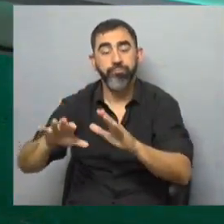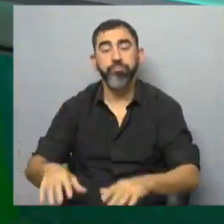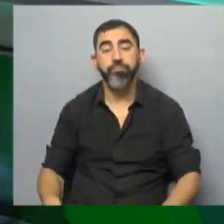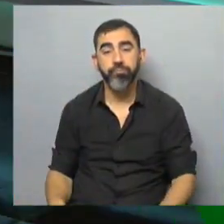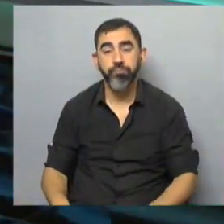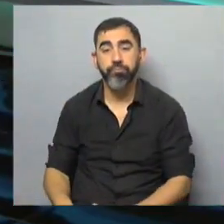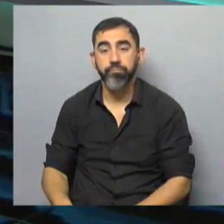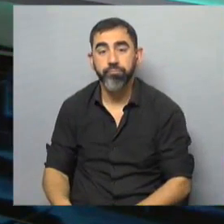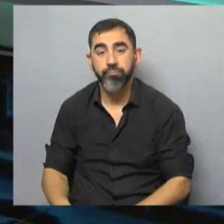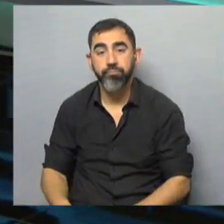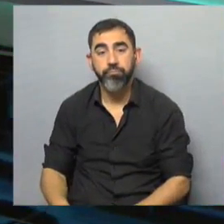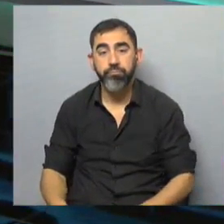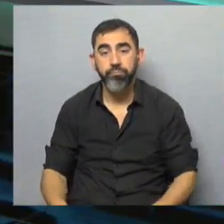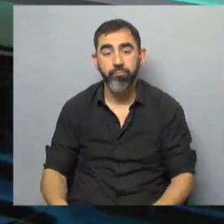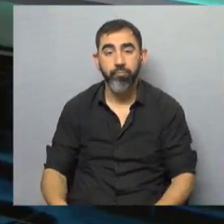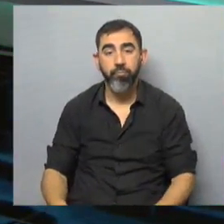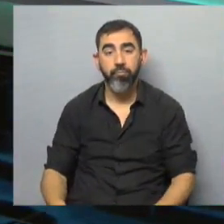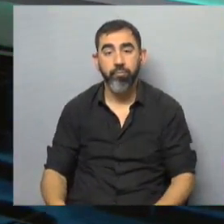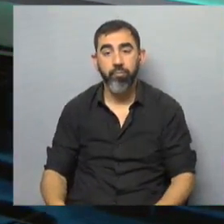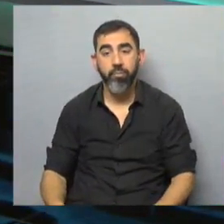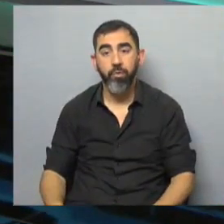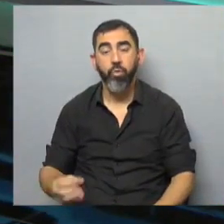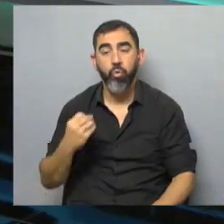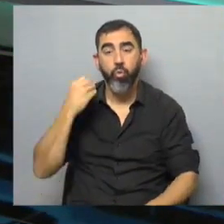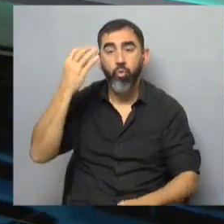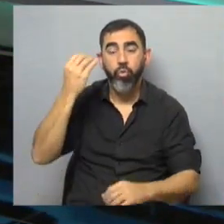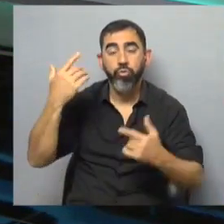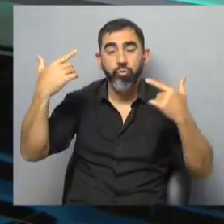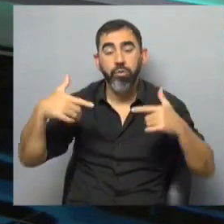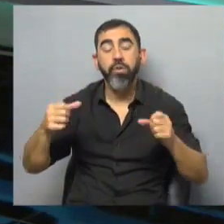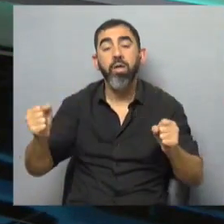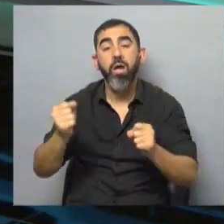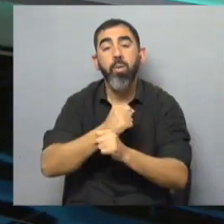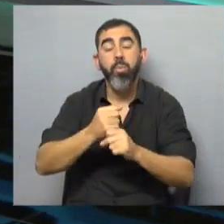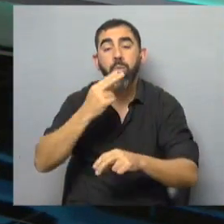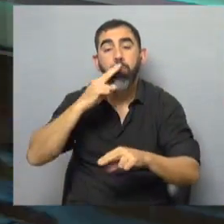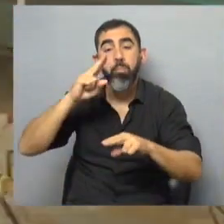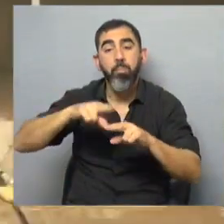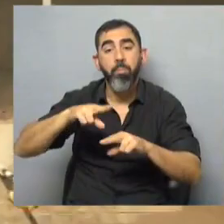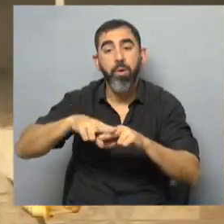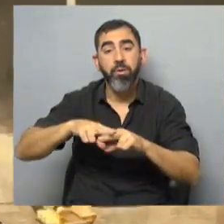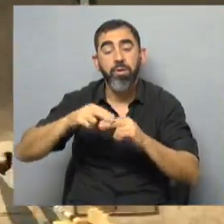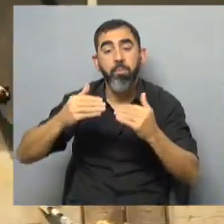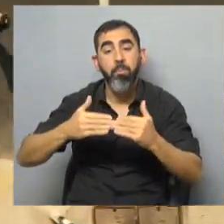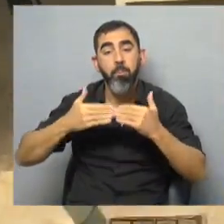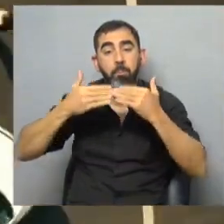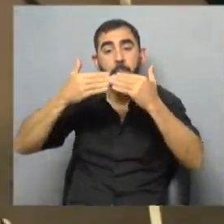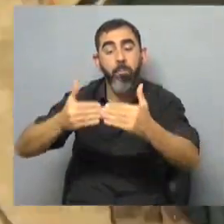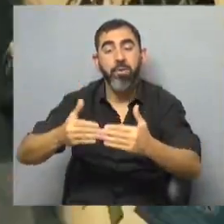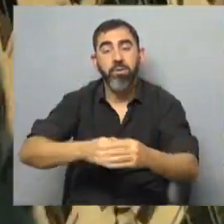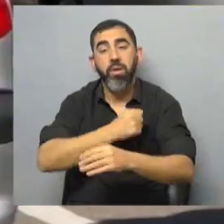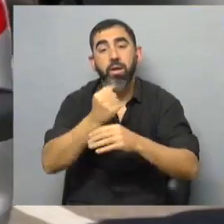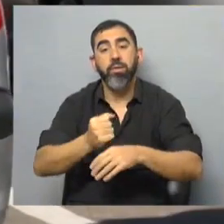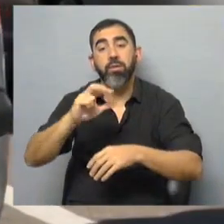les decíamos en el arranque de nuestro informativo, porque el Congreso de Intendentes aprobó este martes en Florida la extensión hasta el